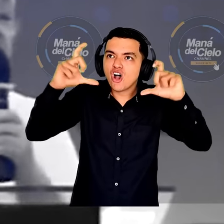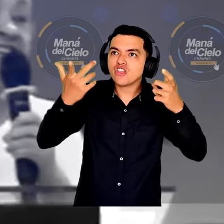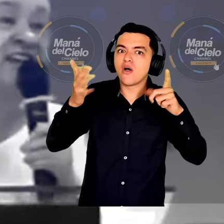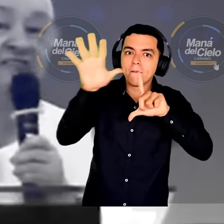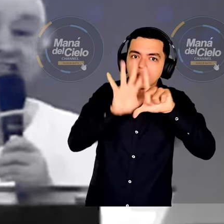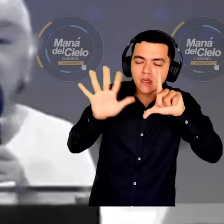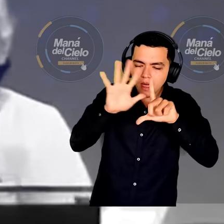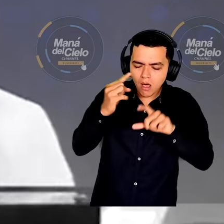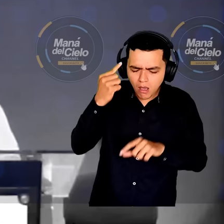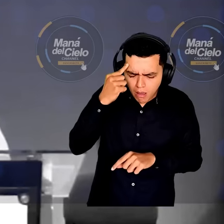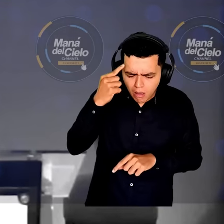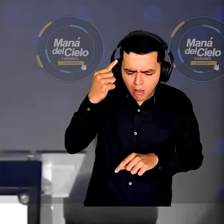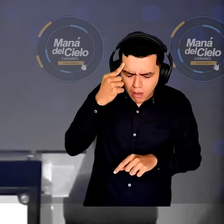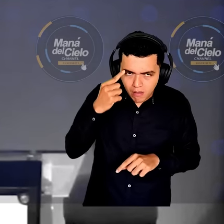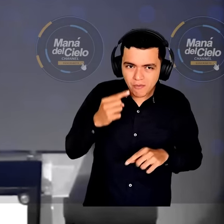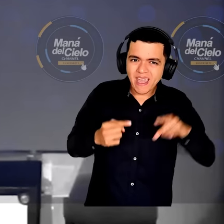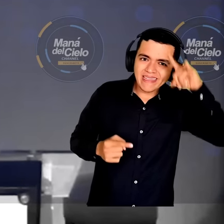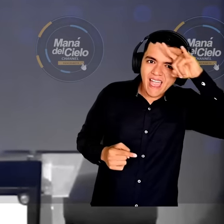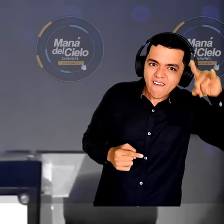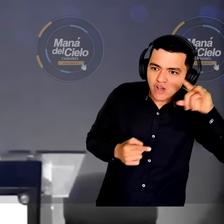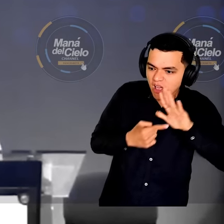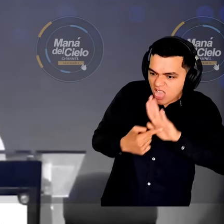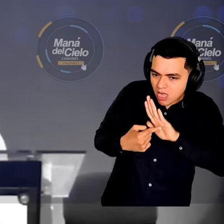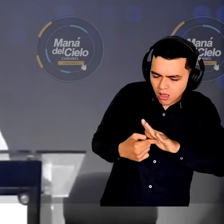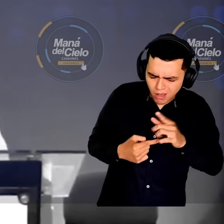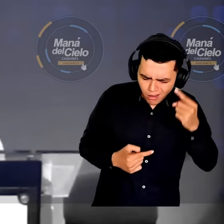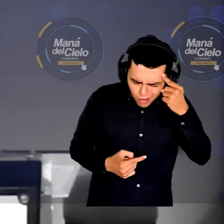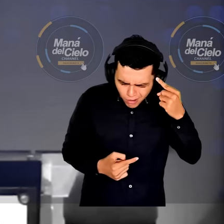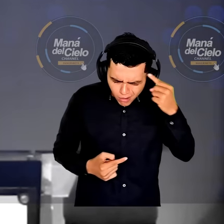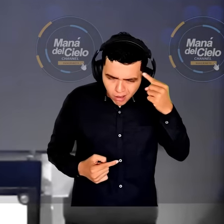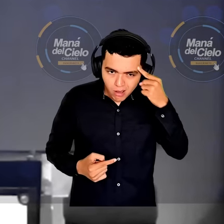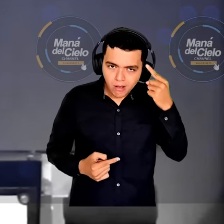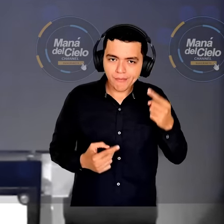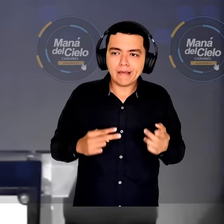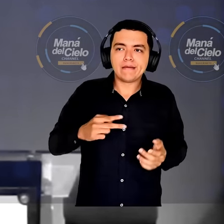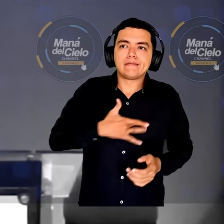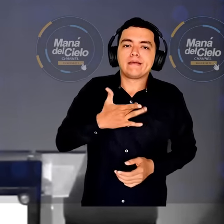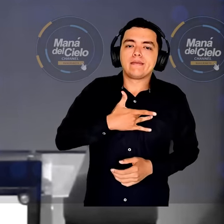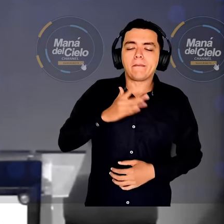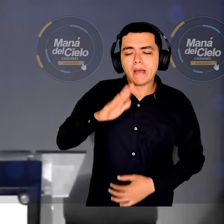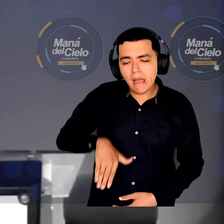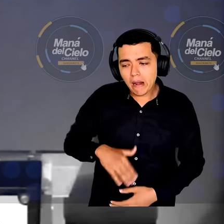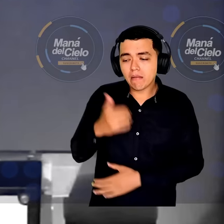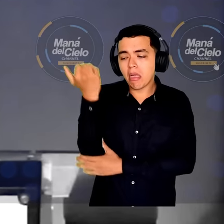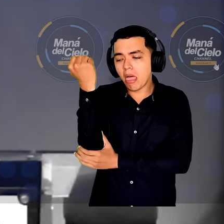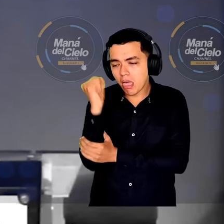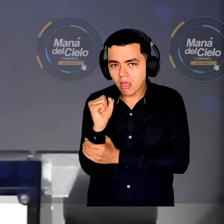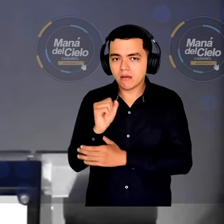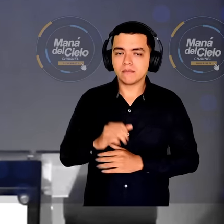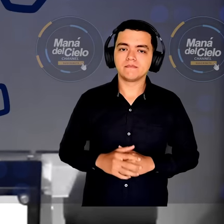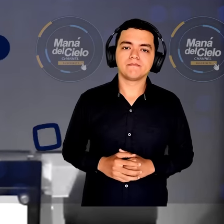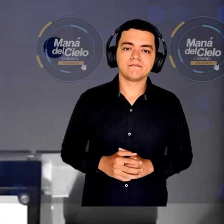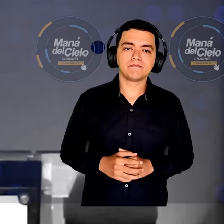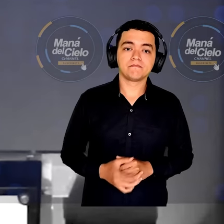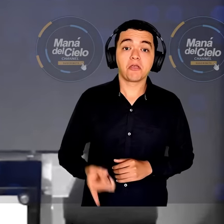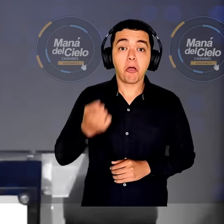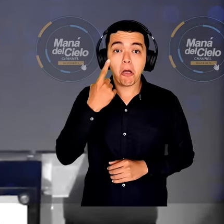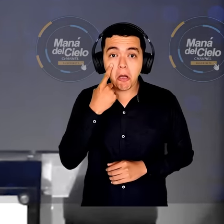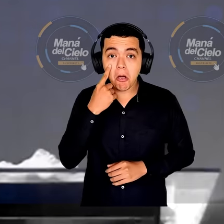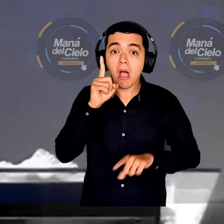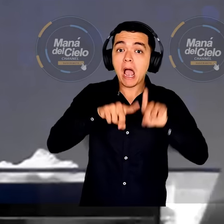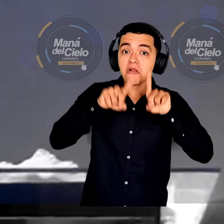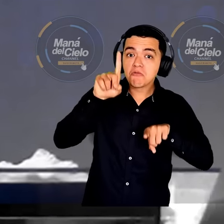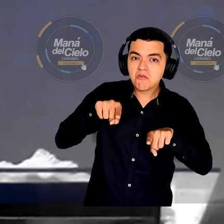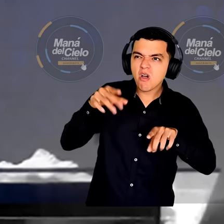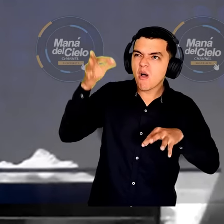que su mente esté llena de basura. Entonces, cuando usted termina de orar, termina cansado, termina aburrido, termina sin haber orado en la mañana, porque están